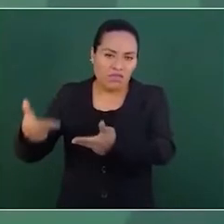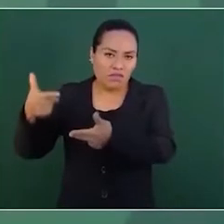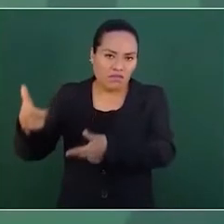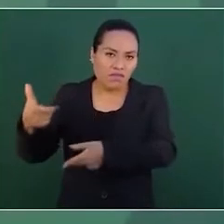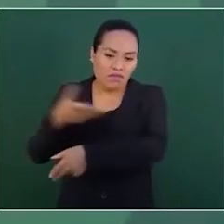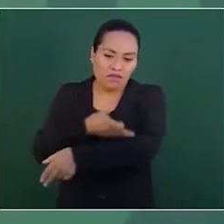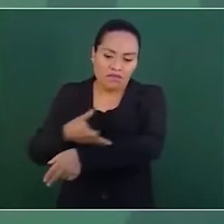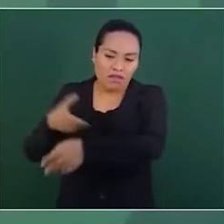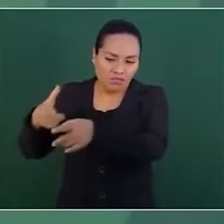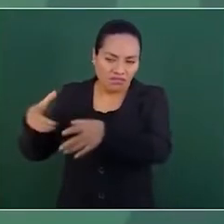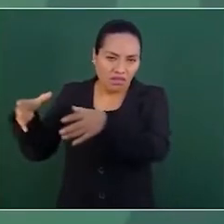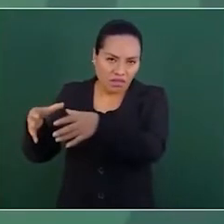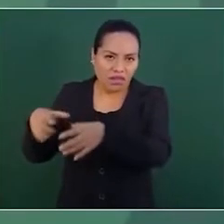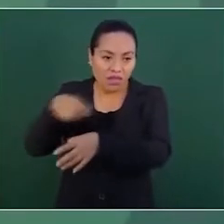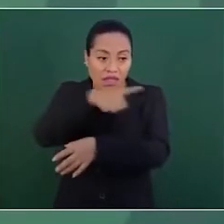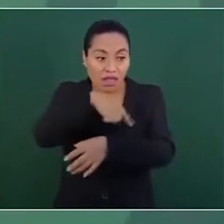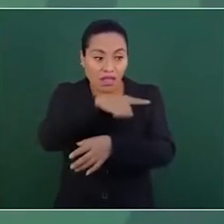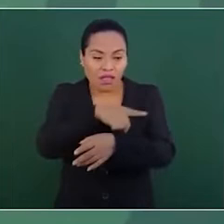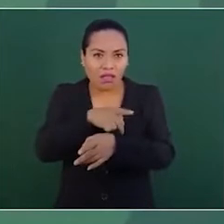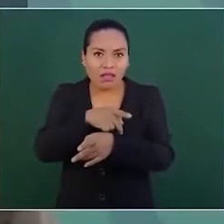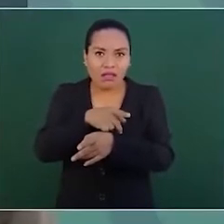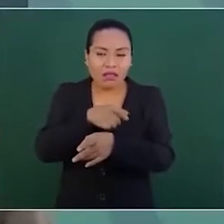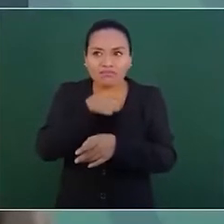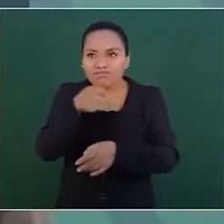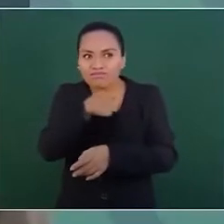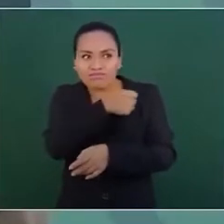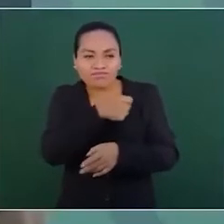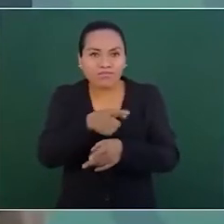Hicieron toda una investigación.